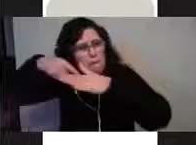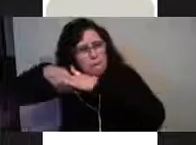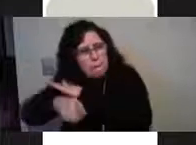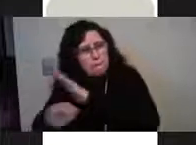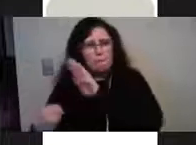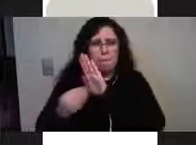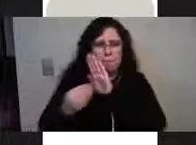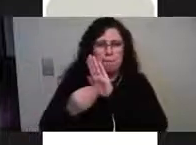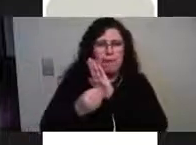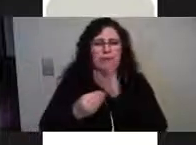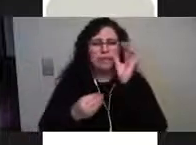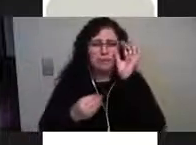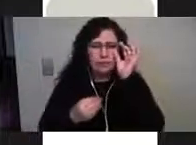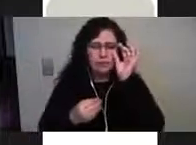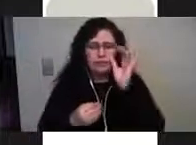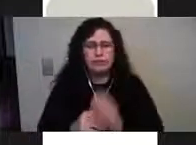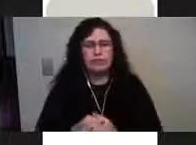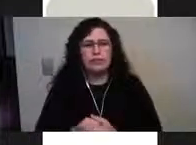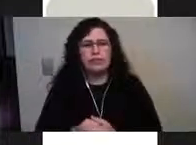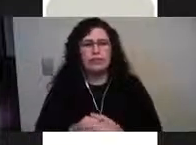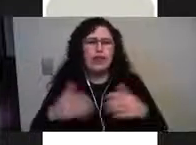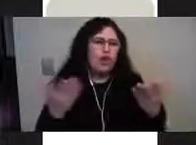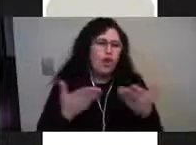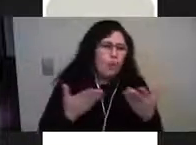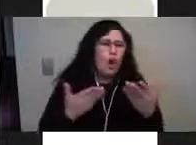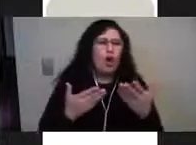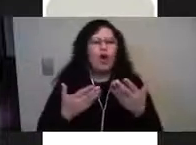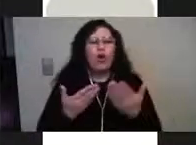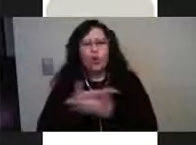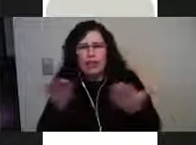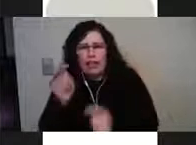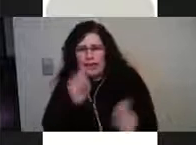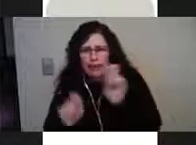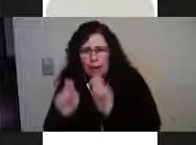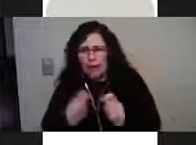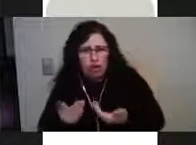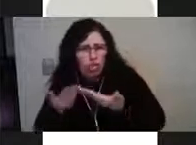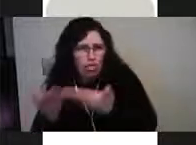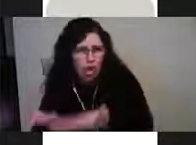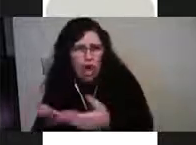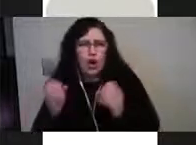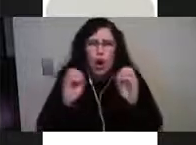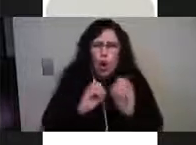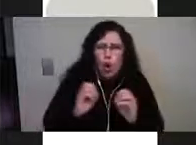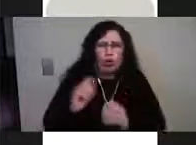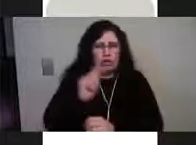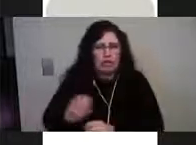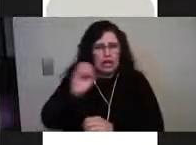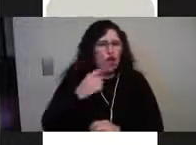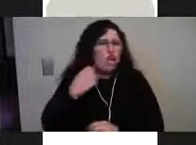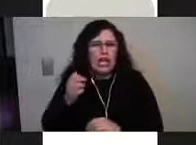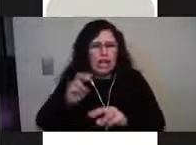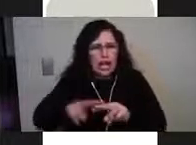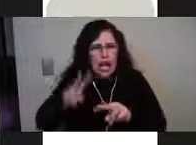respecto del abordaje clínico y terapéutico para niños y niñas con este